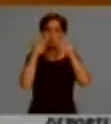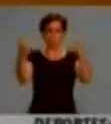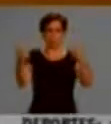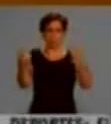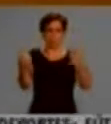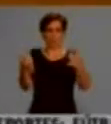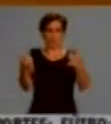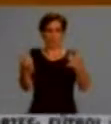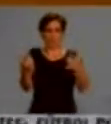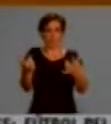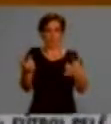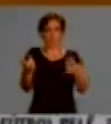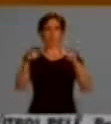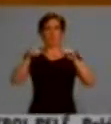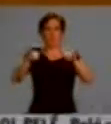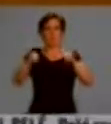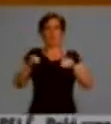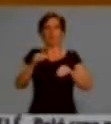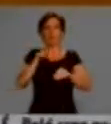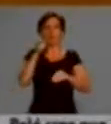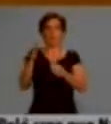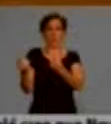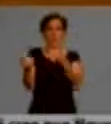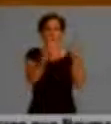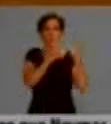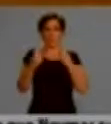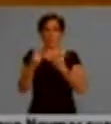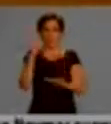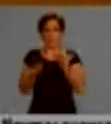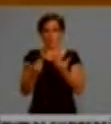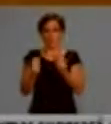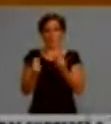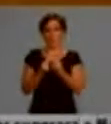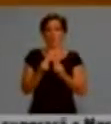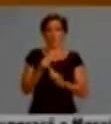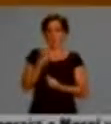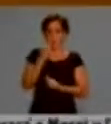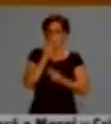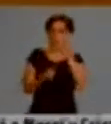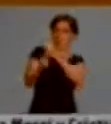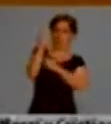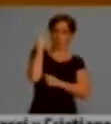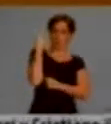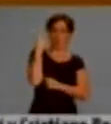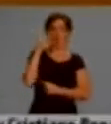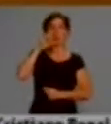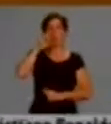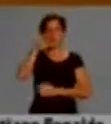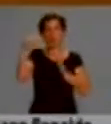con la necesidad de financiación contabilizada en igual periodo del año previo, 2012,